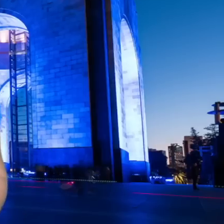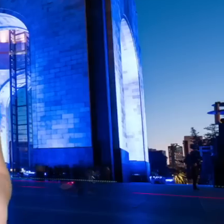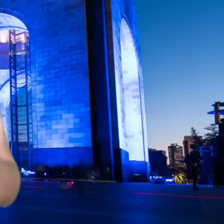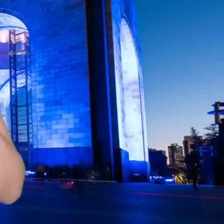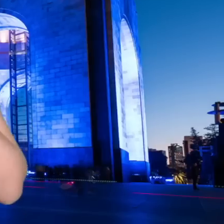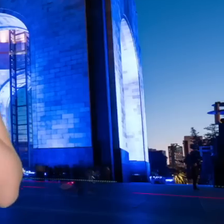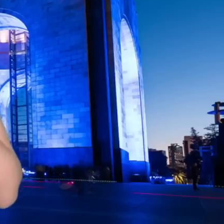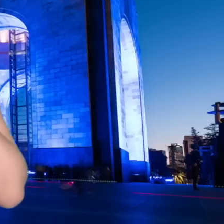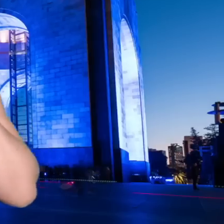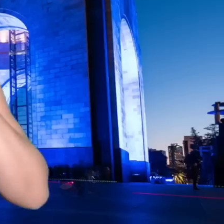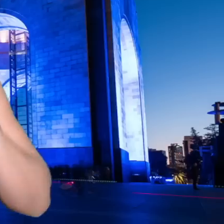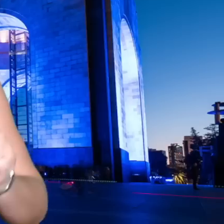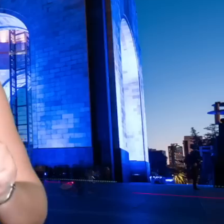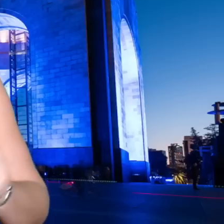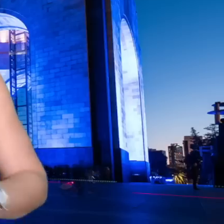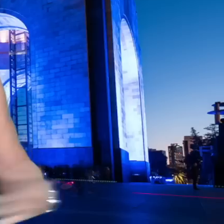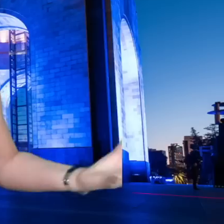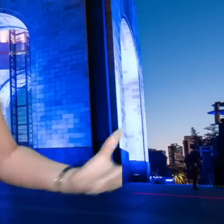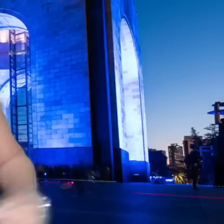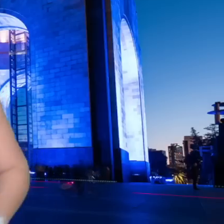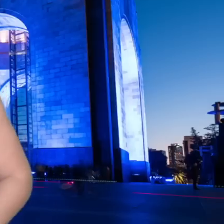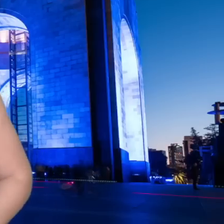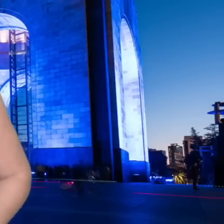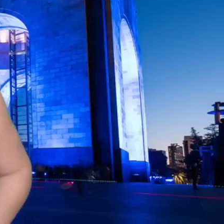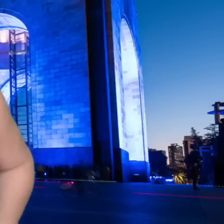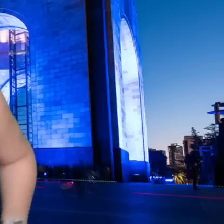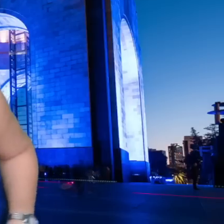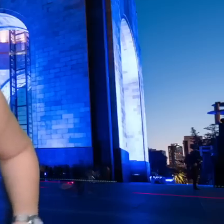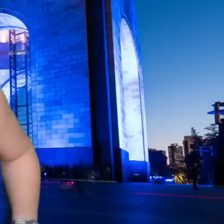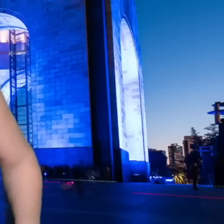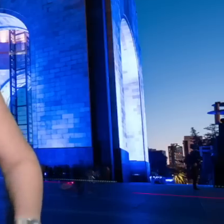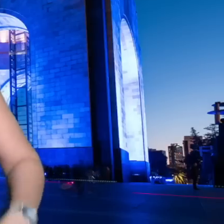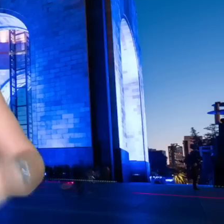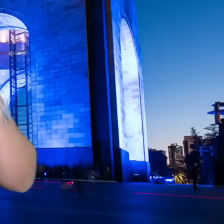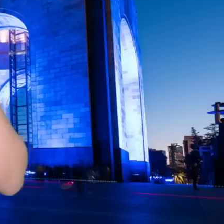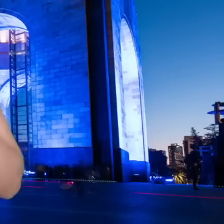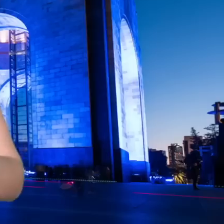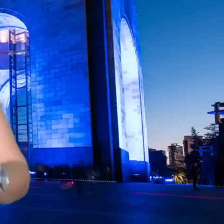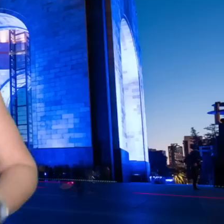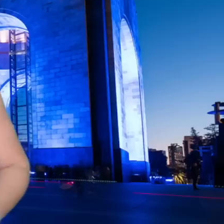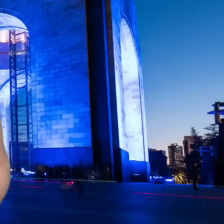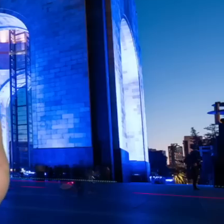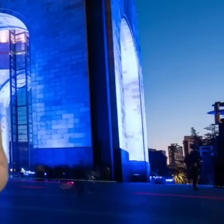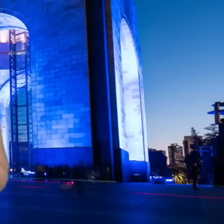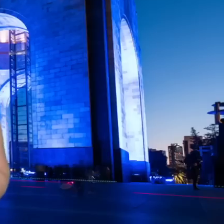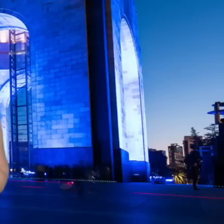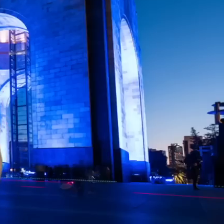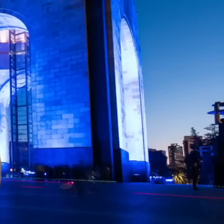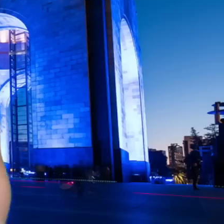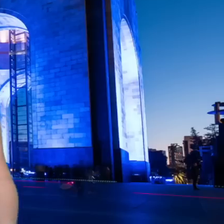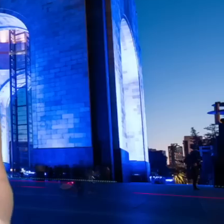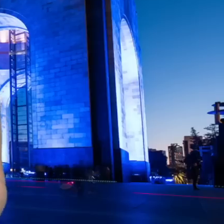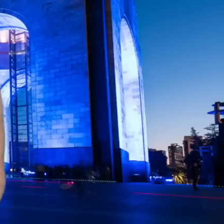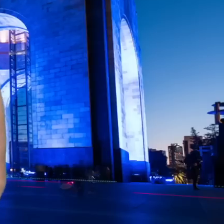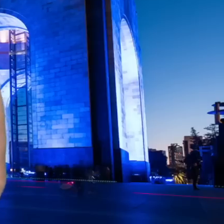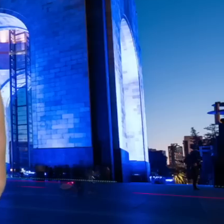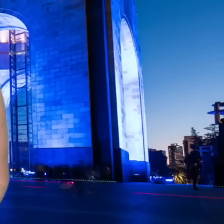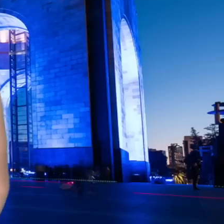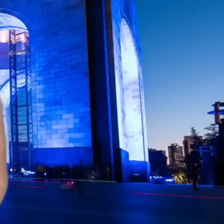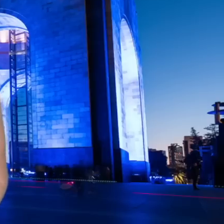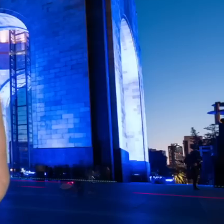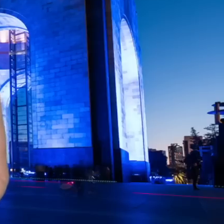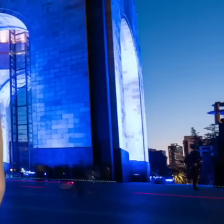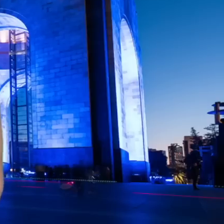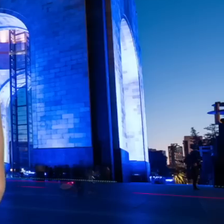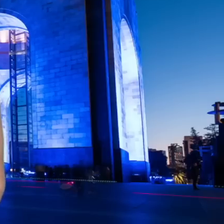callando ante los señalamientos en su contra. Y es que el abogado de Luna señaló al presidente de haber recibido sobornos